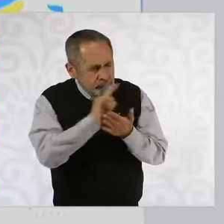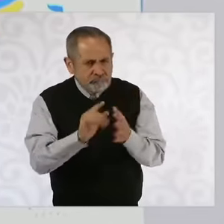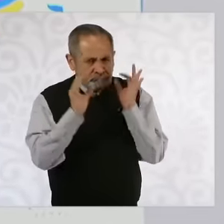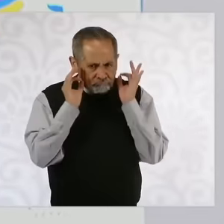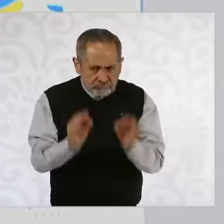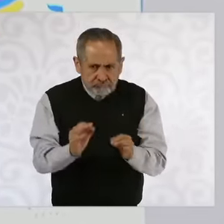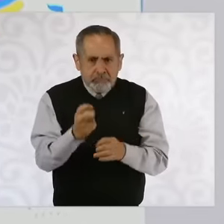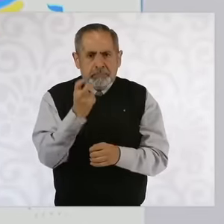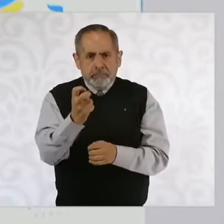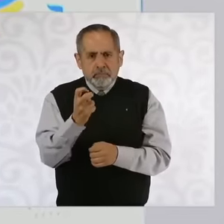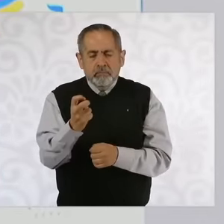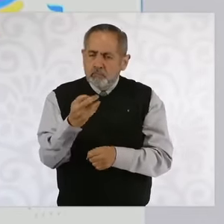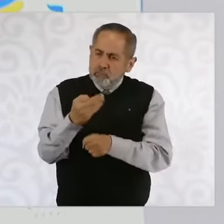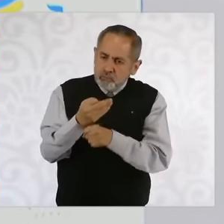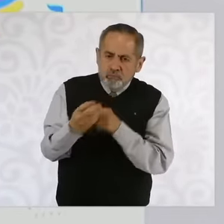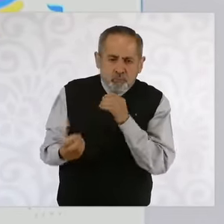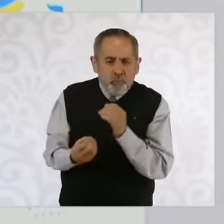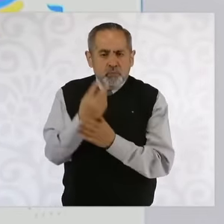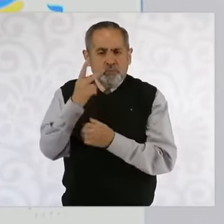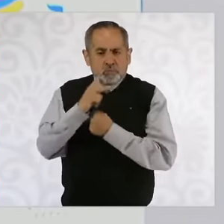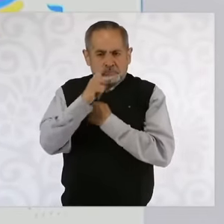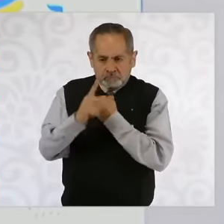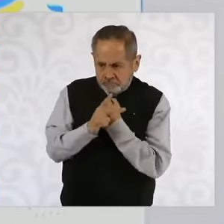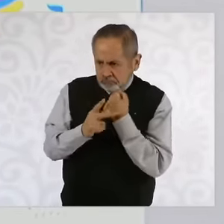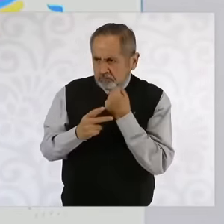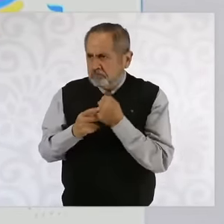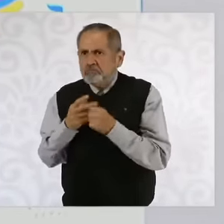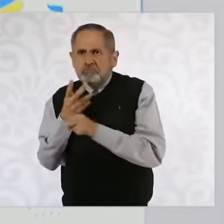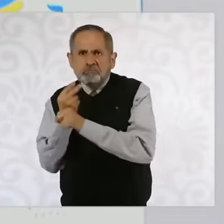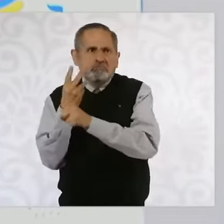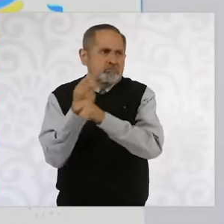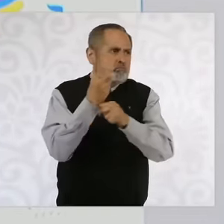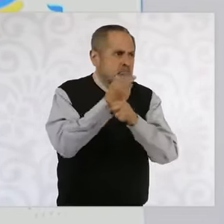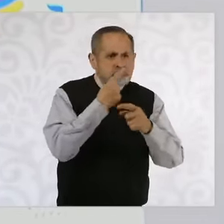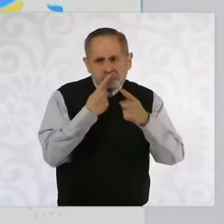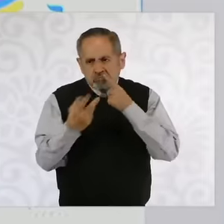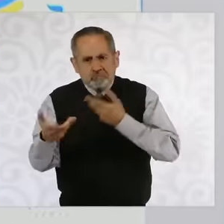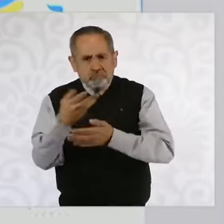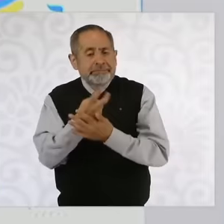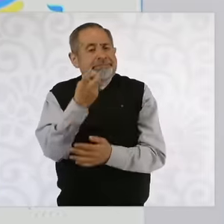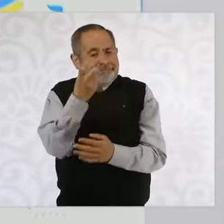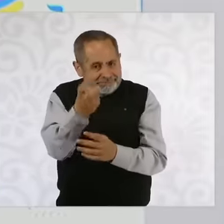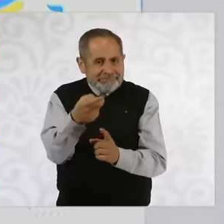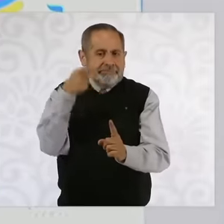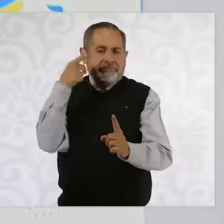está construyendo un nuevo país. Eso es lo que está a debate.